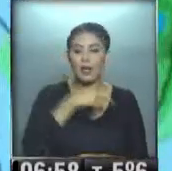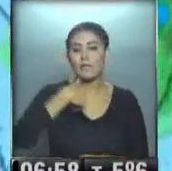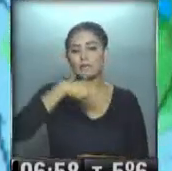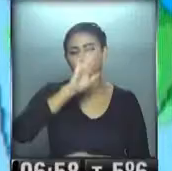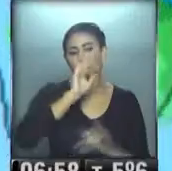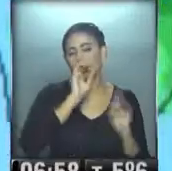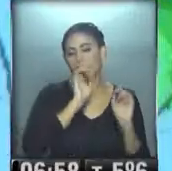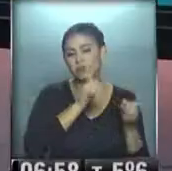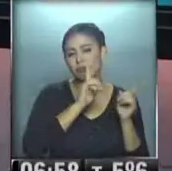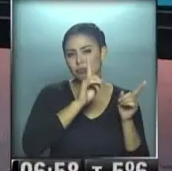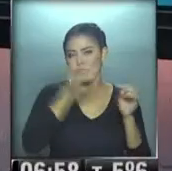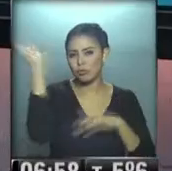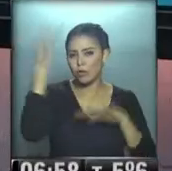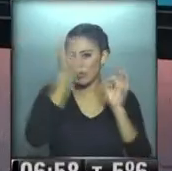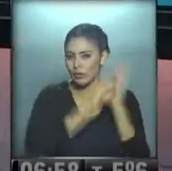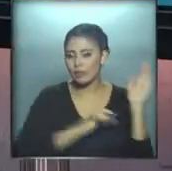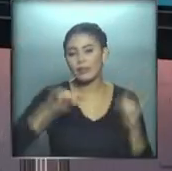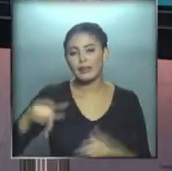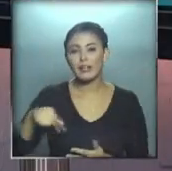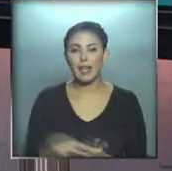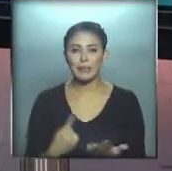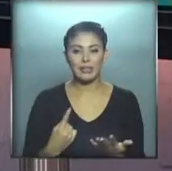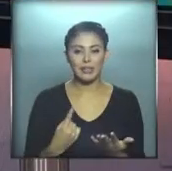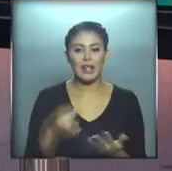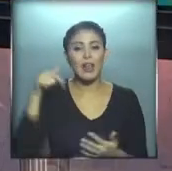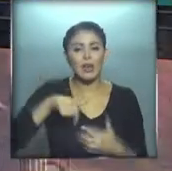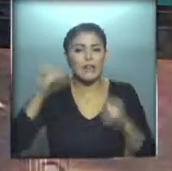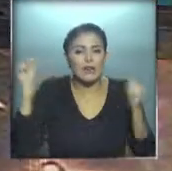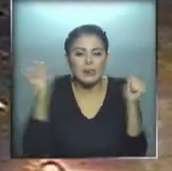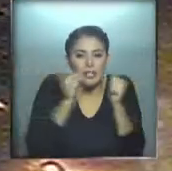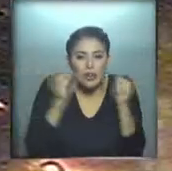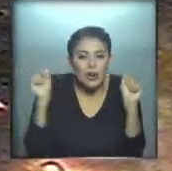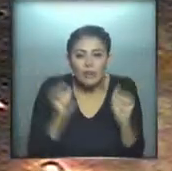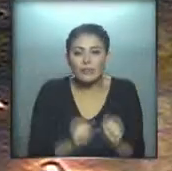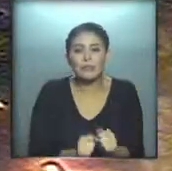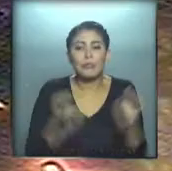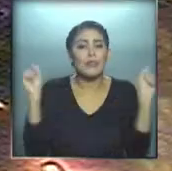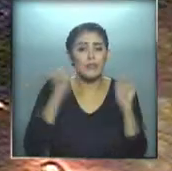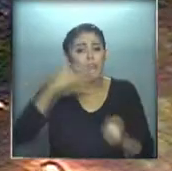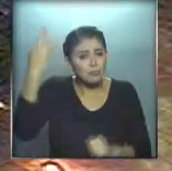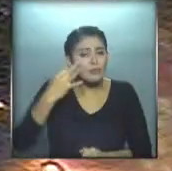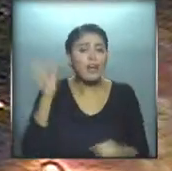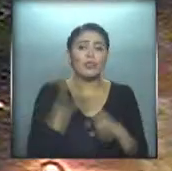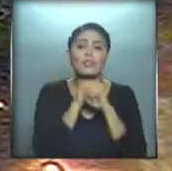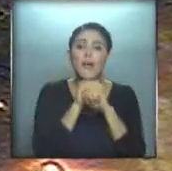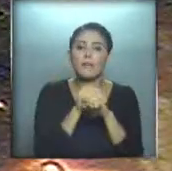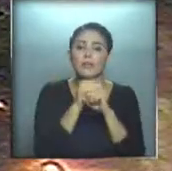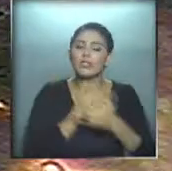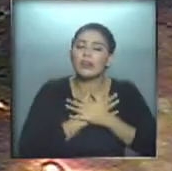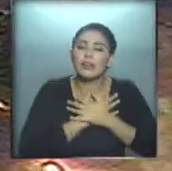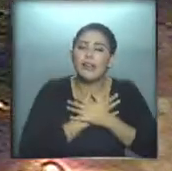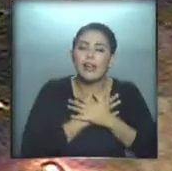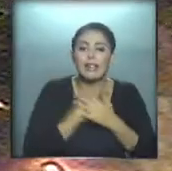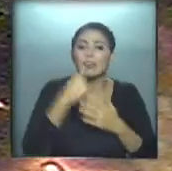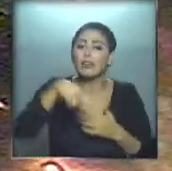seguir precipitando. Y en la ciudad de Buenos Aires está haciendo frío, frío, frío, queridos amigos, los queremos más